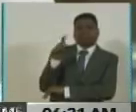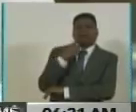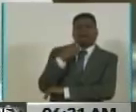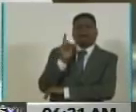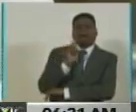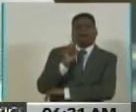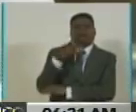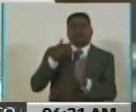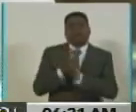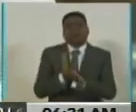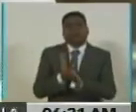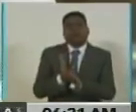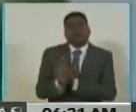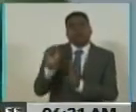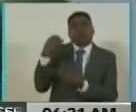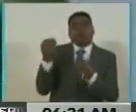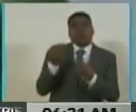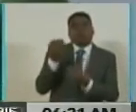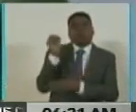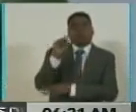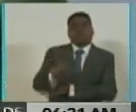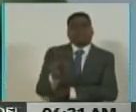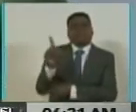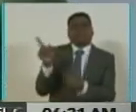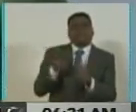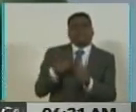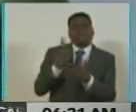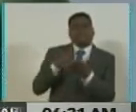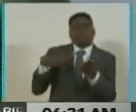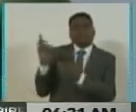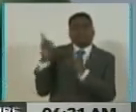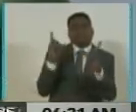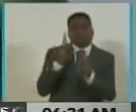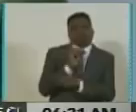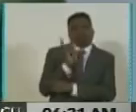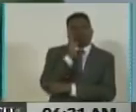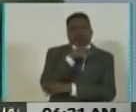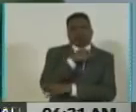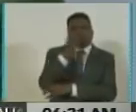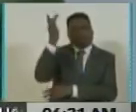hasta el pueblo. ¿Cómo te derroto en la primera etapa? ¿Cómo te derroto en el diálogo? Y ahí hay